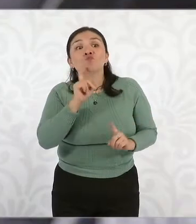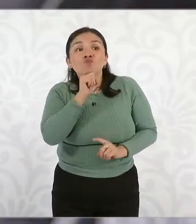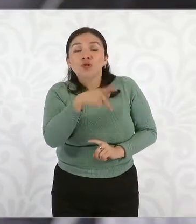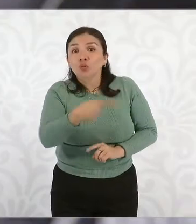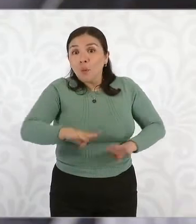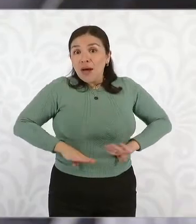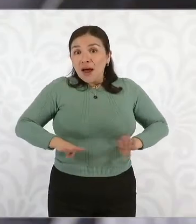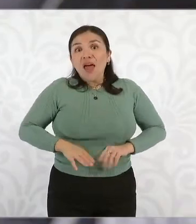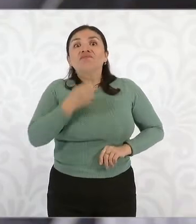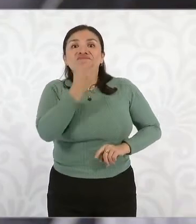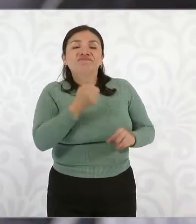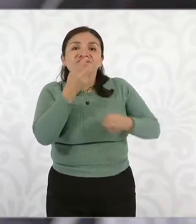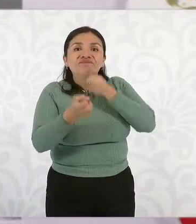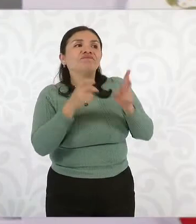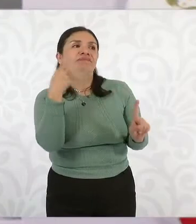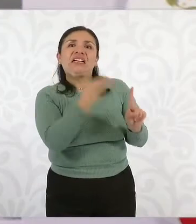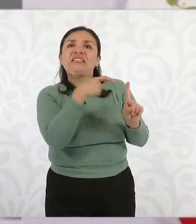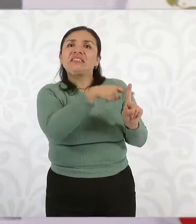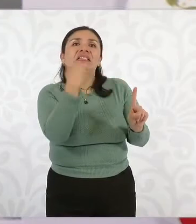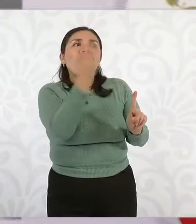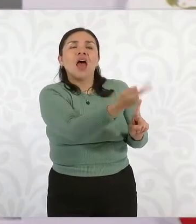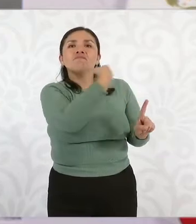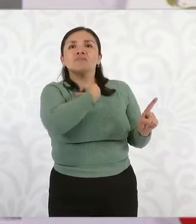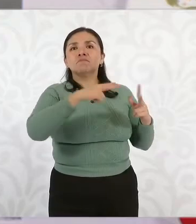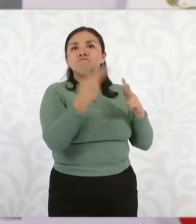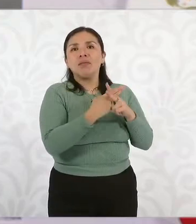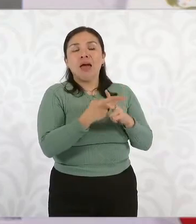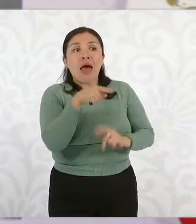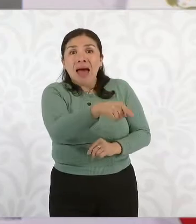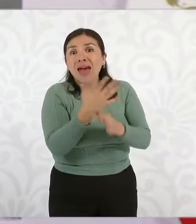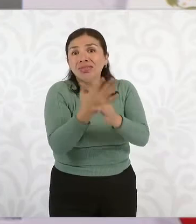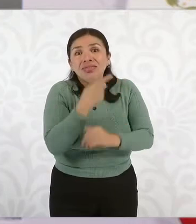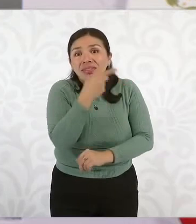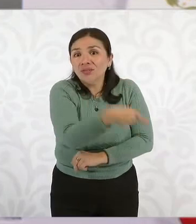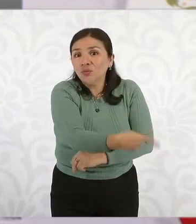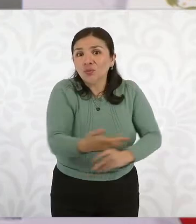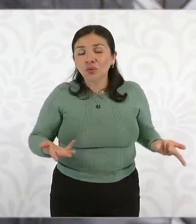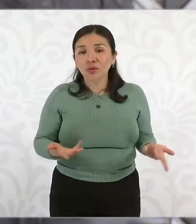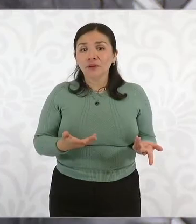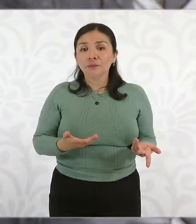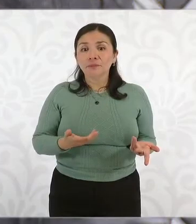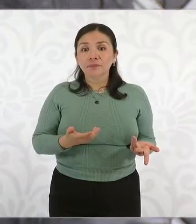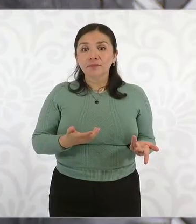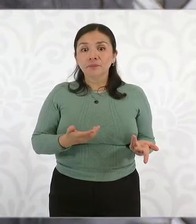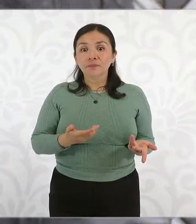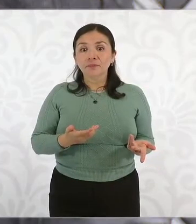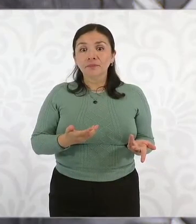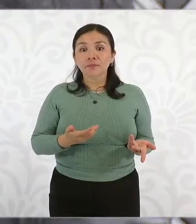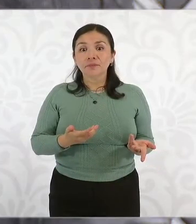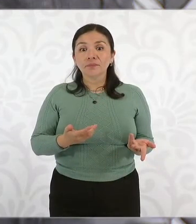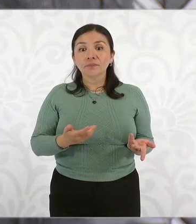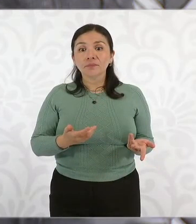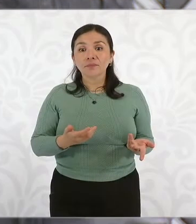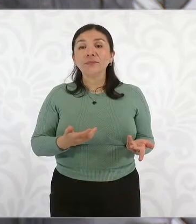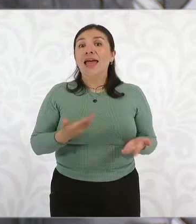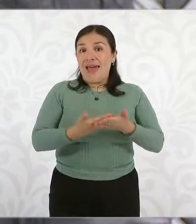pareja, a la que intentó asesinar. Y pues lo que